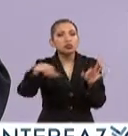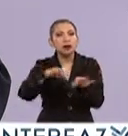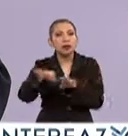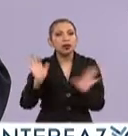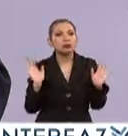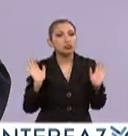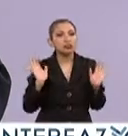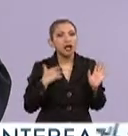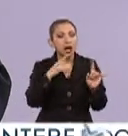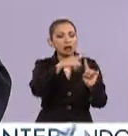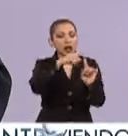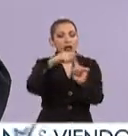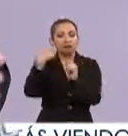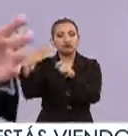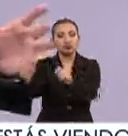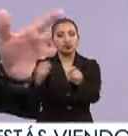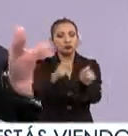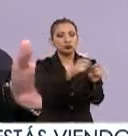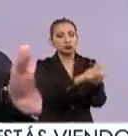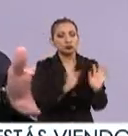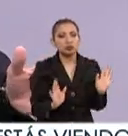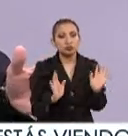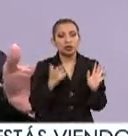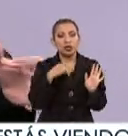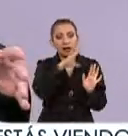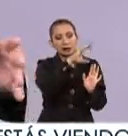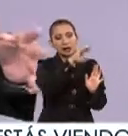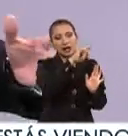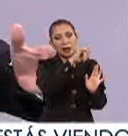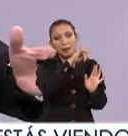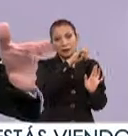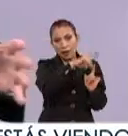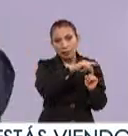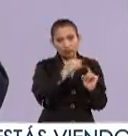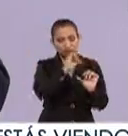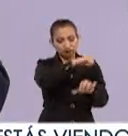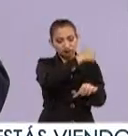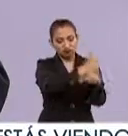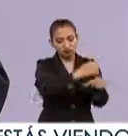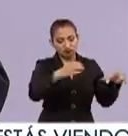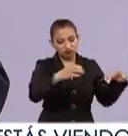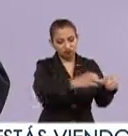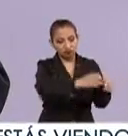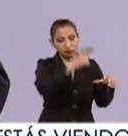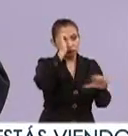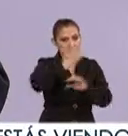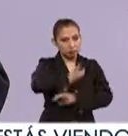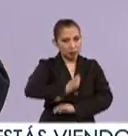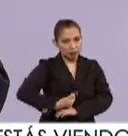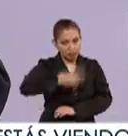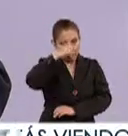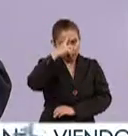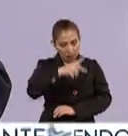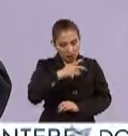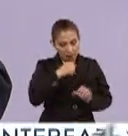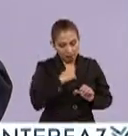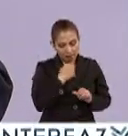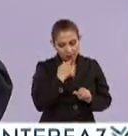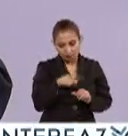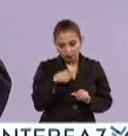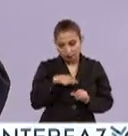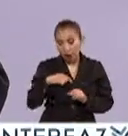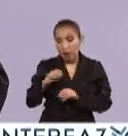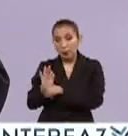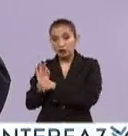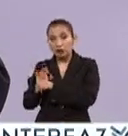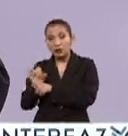hacer, ya tenemos tareas asignadas. Se instala en el Senapred el puesto de mando, obviamente lo comanda el presidente de la República, y después está Protección Civil,